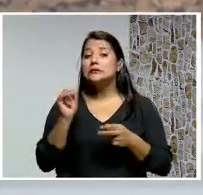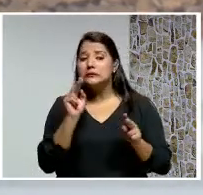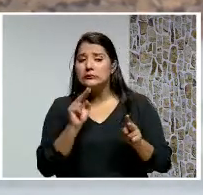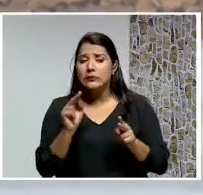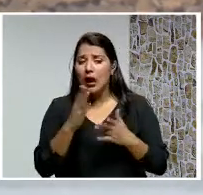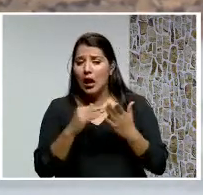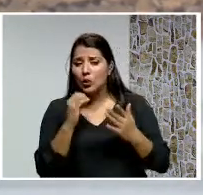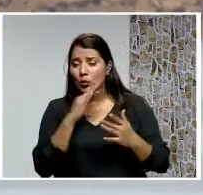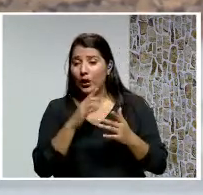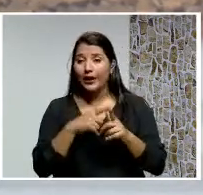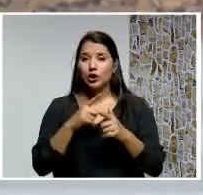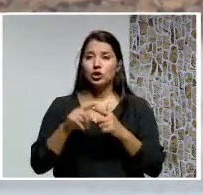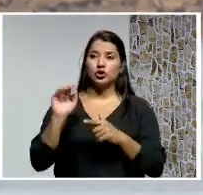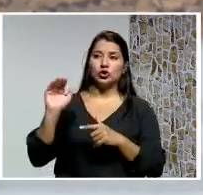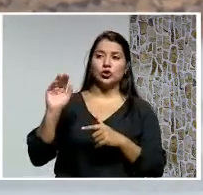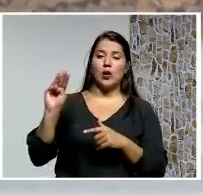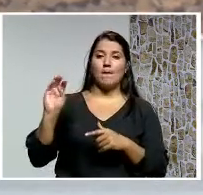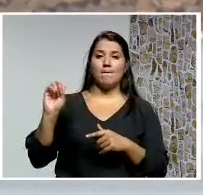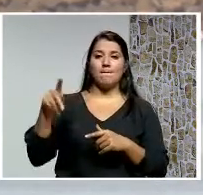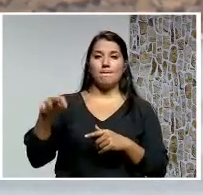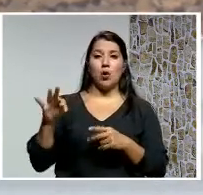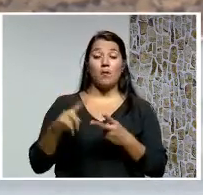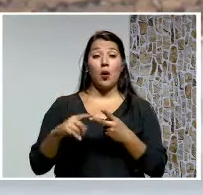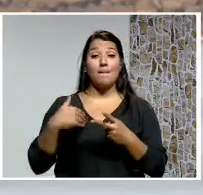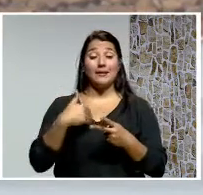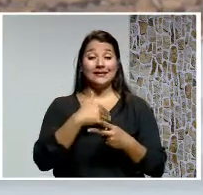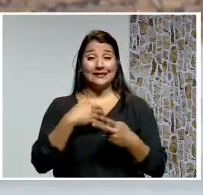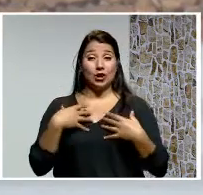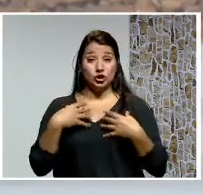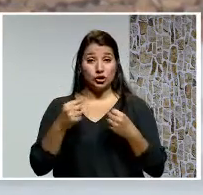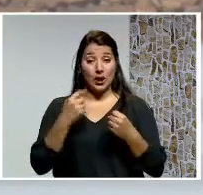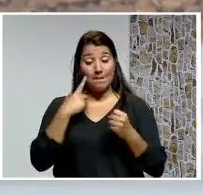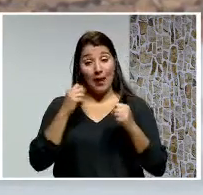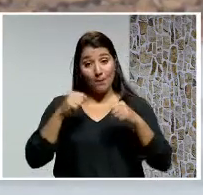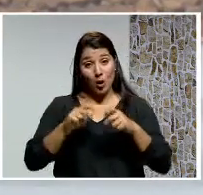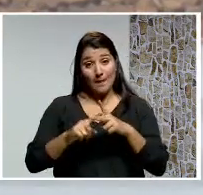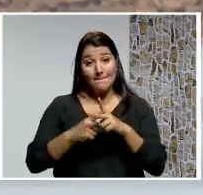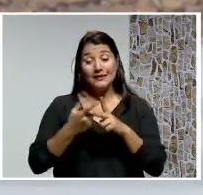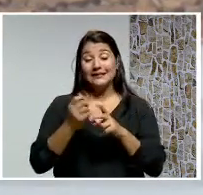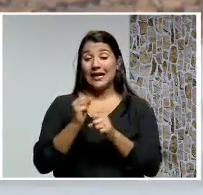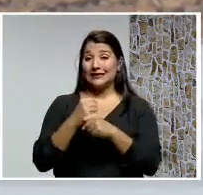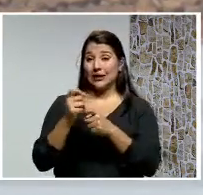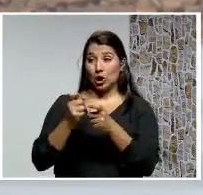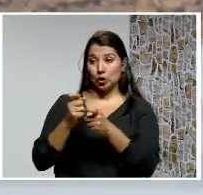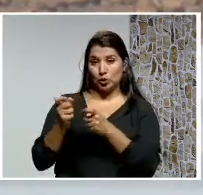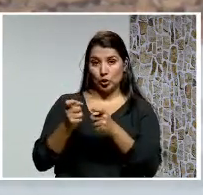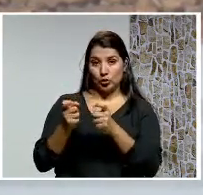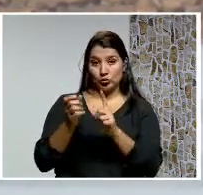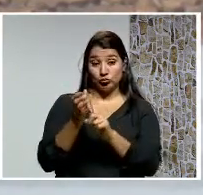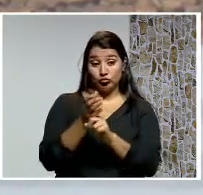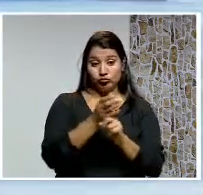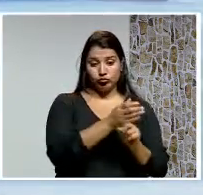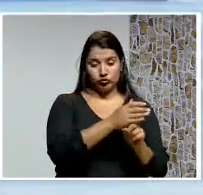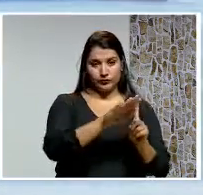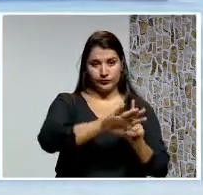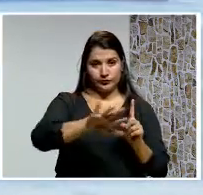se dará la alerta al MOP y al Ministerio de Salud para proceder con controles de aislamiento de personas.